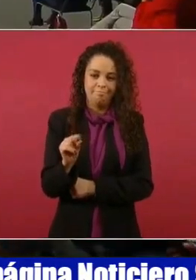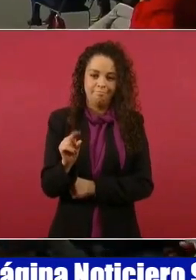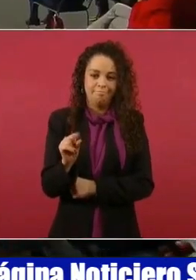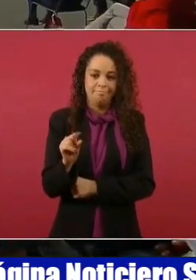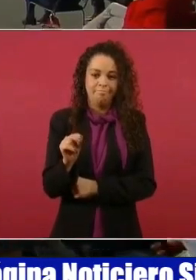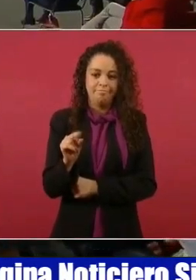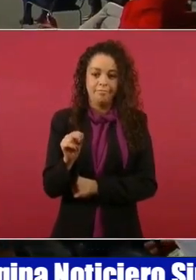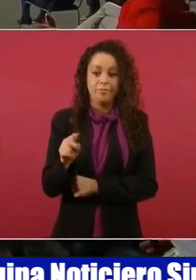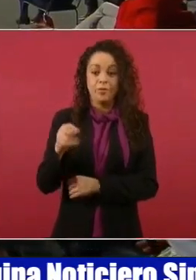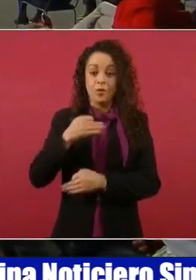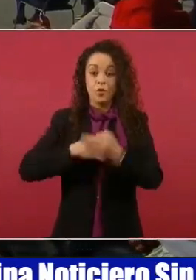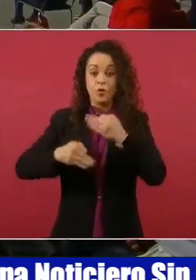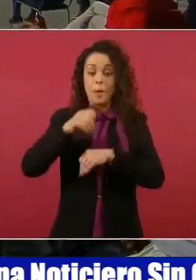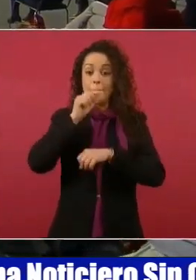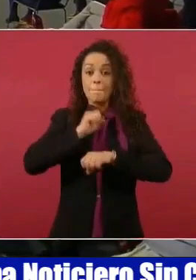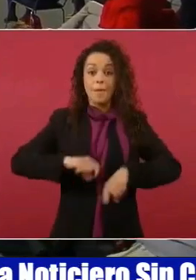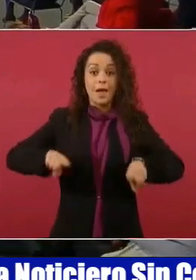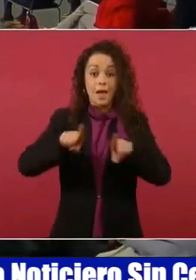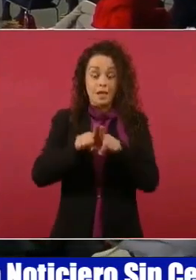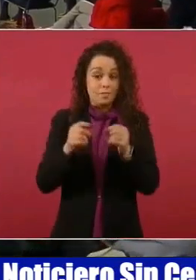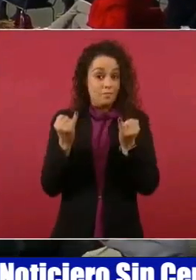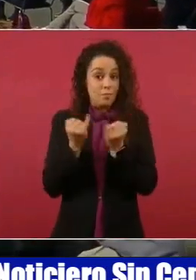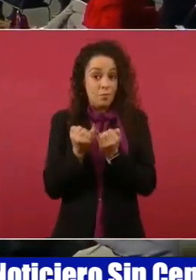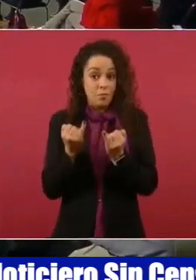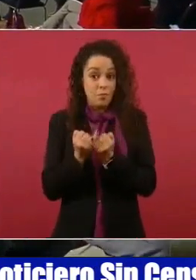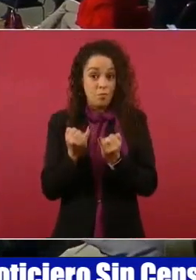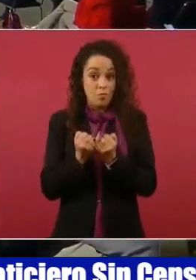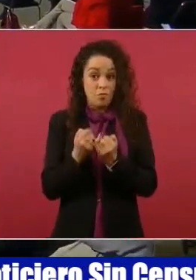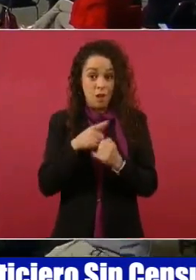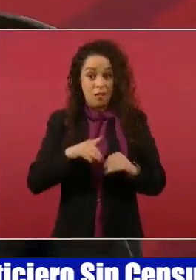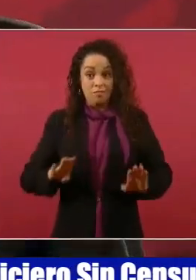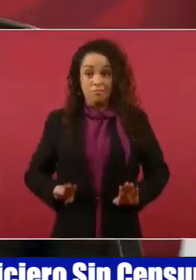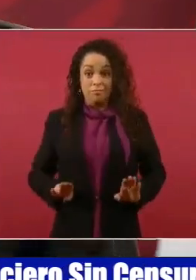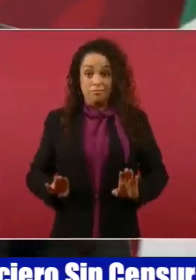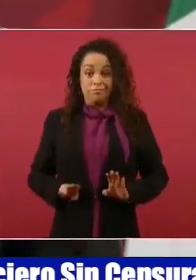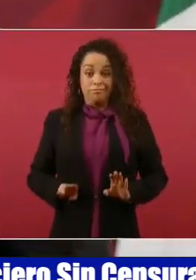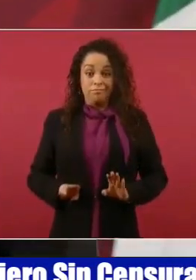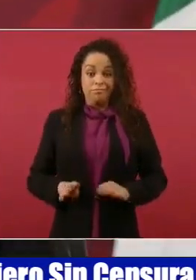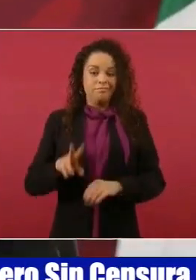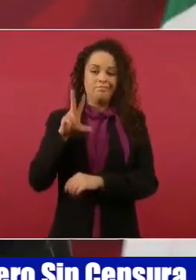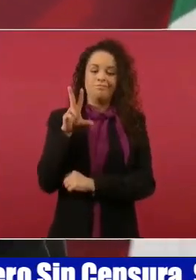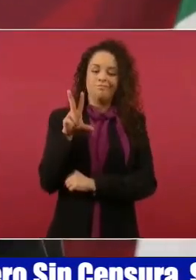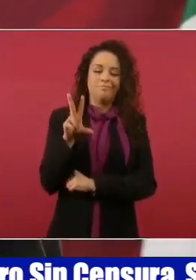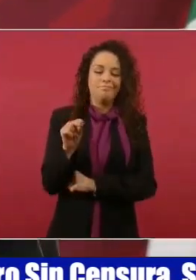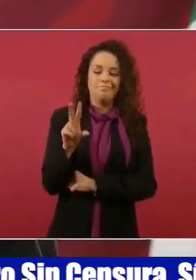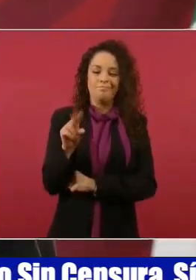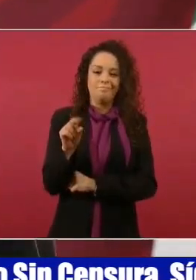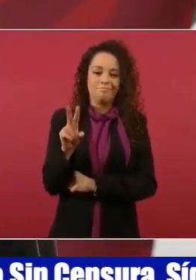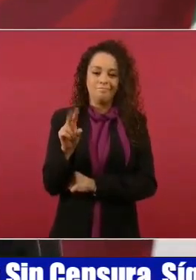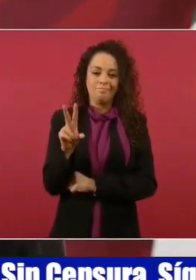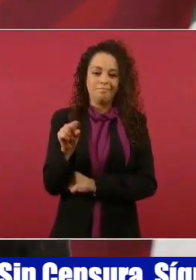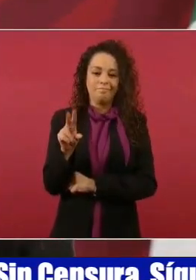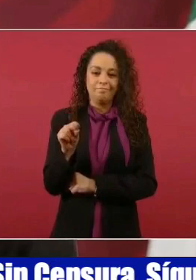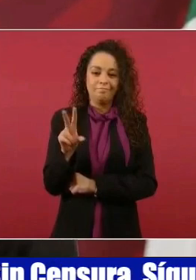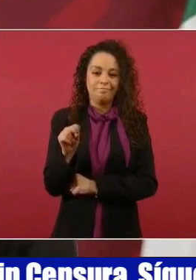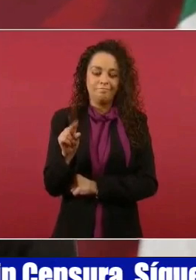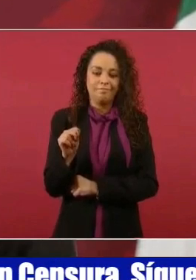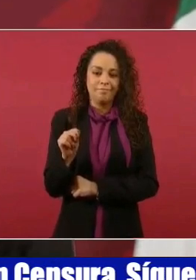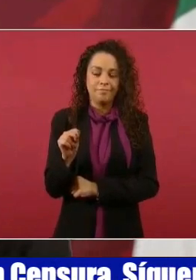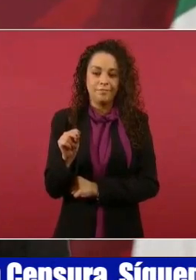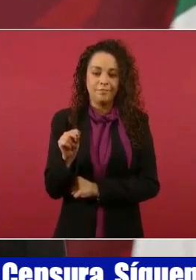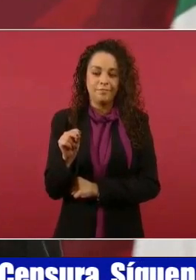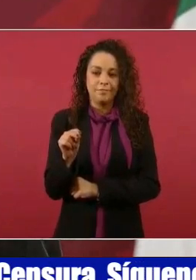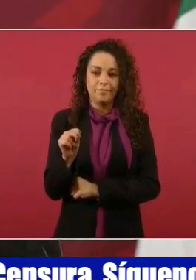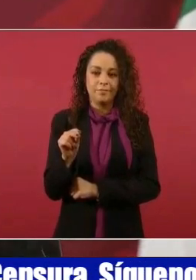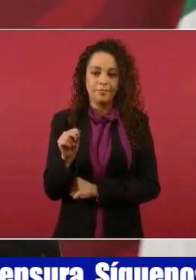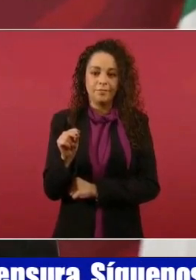lo liberaran para evitar una masacre y la afectación a la población inocente, que no sabe qué hubiera hecho otro gobernante,